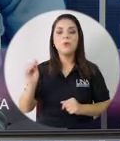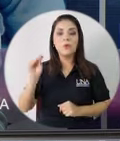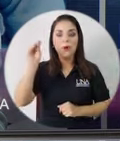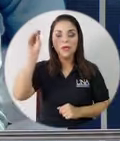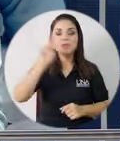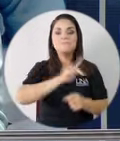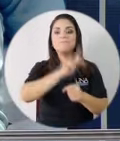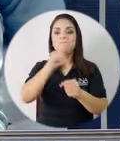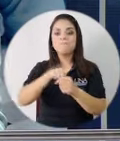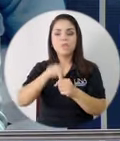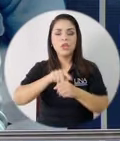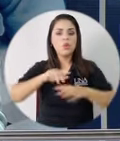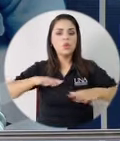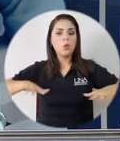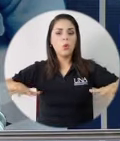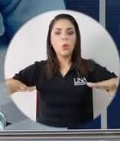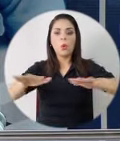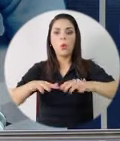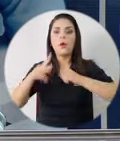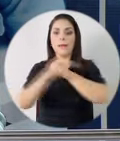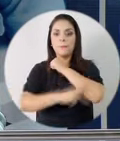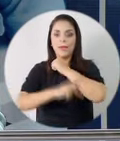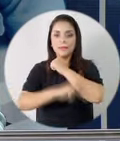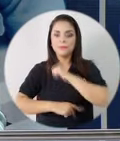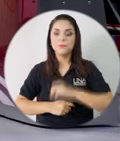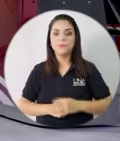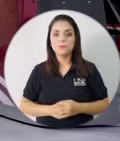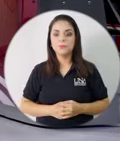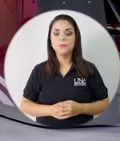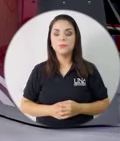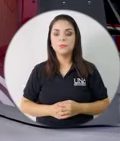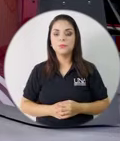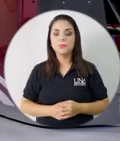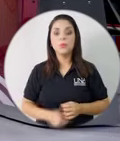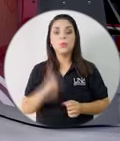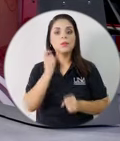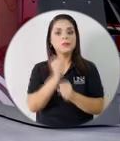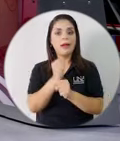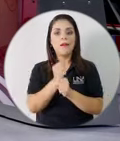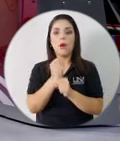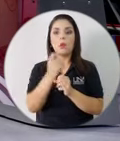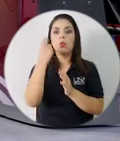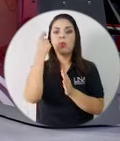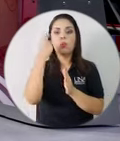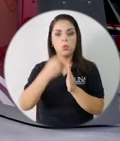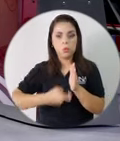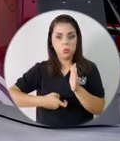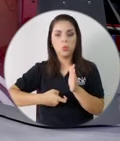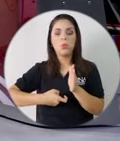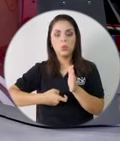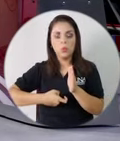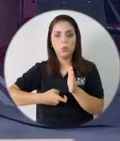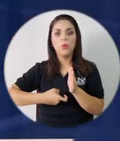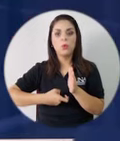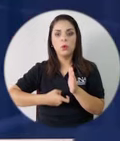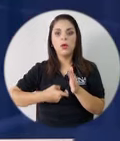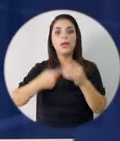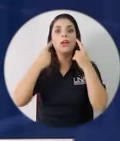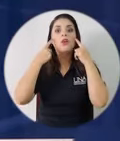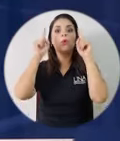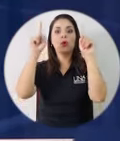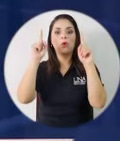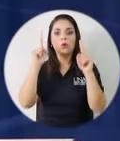adolescentes de todas las regiones del país. Sí, un trabajo arduo que lleva a dar